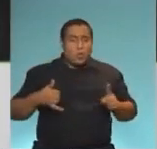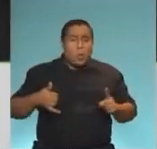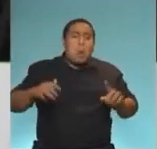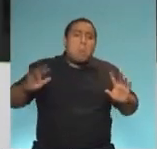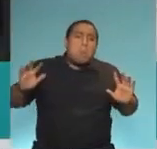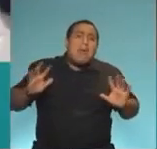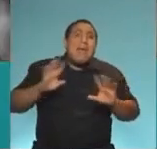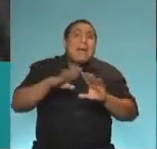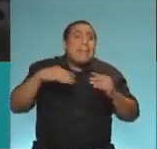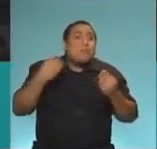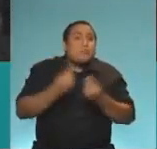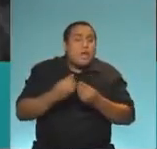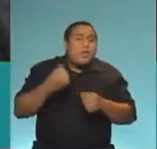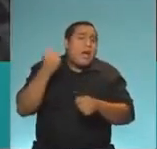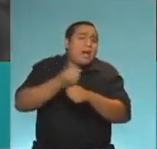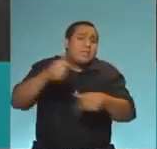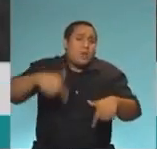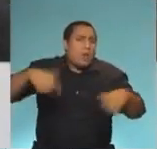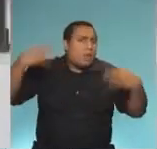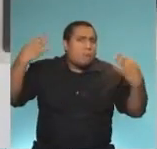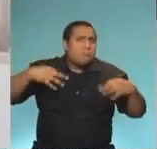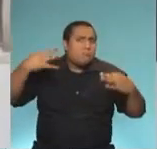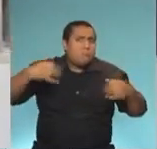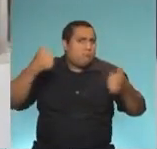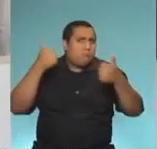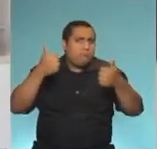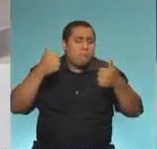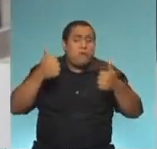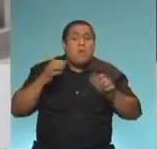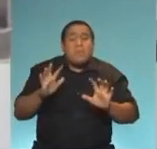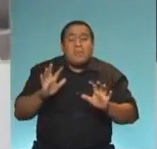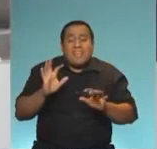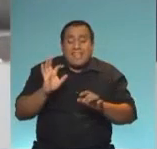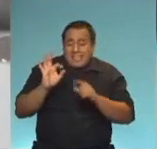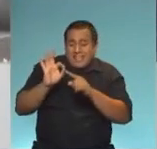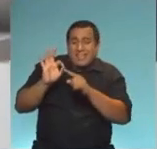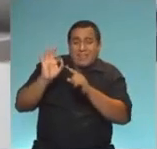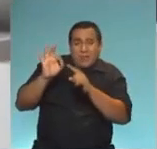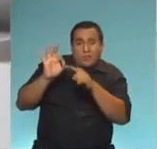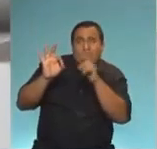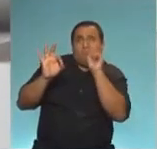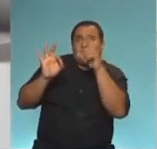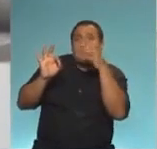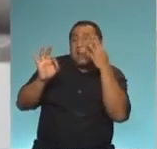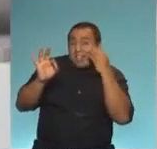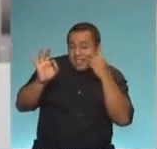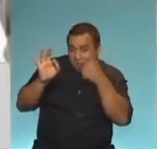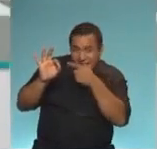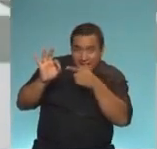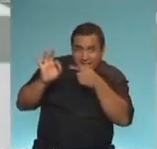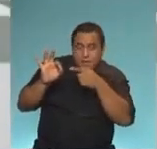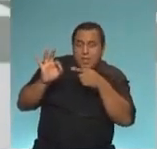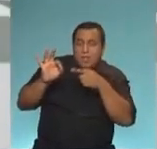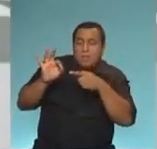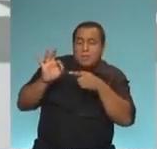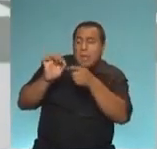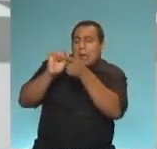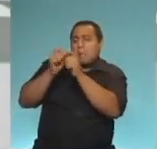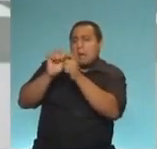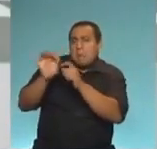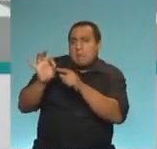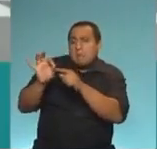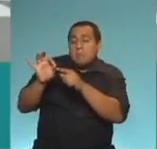muy alentadores en el sentido de que, como te dije, para la variante del Reino Unido, estos cambios no le permiten al